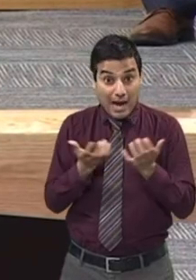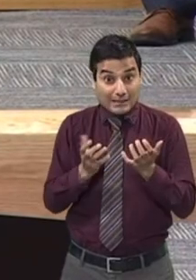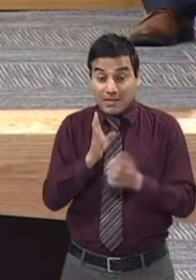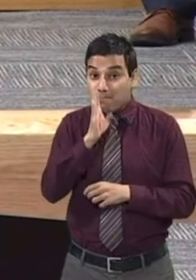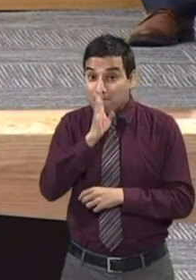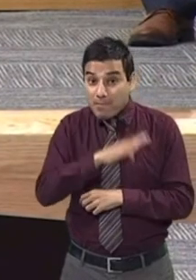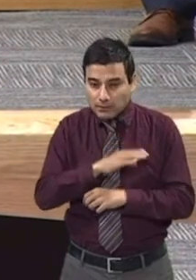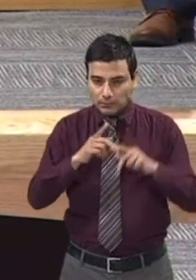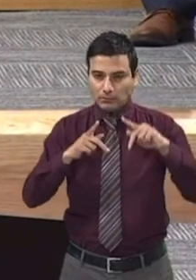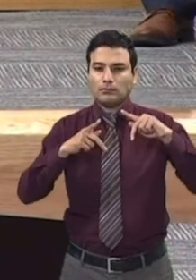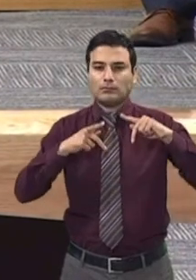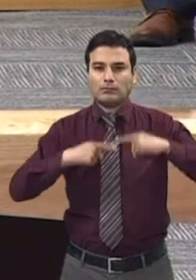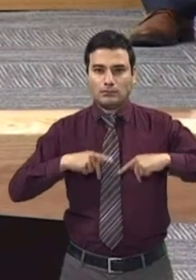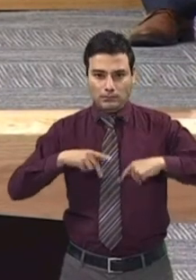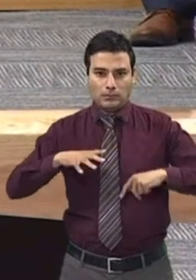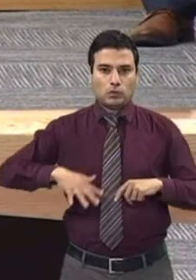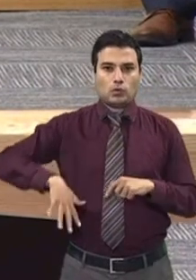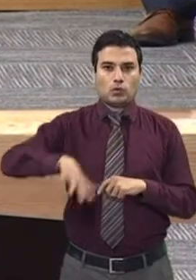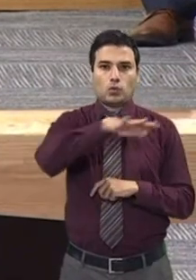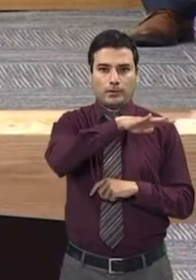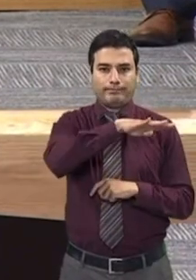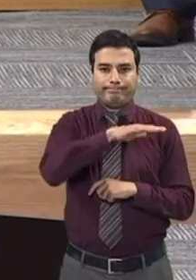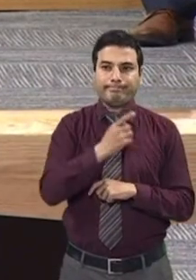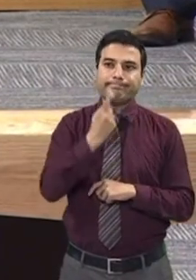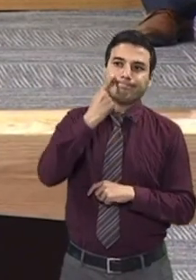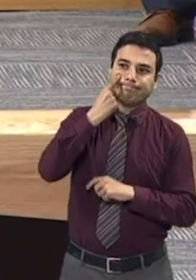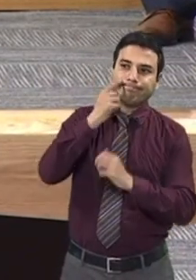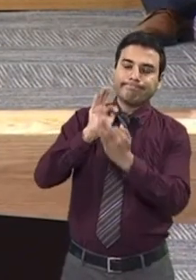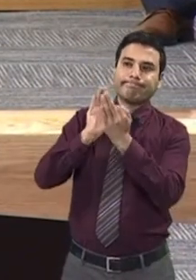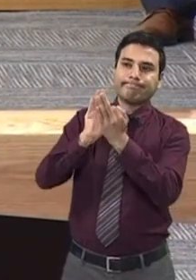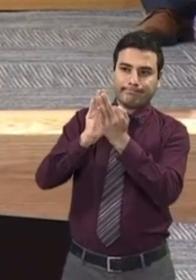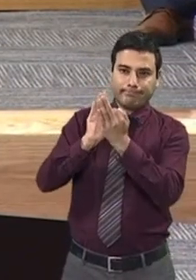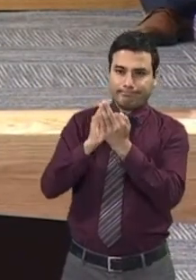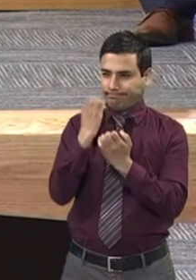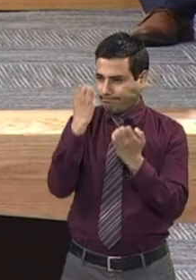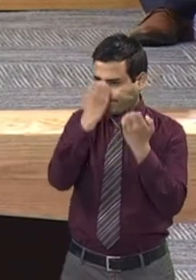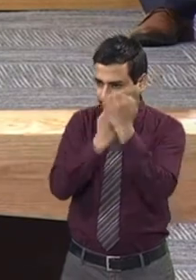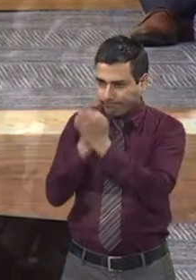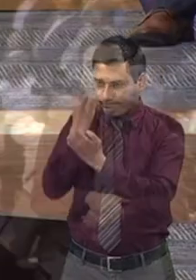nación me lo demanden. Protesto.